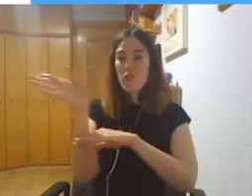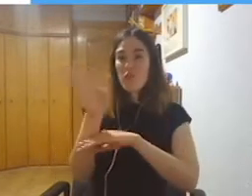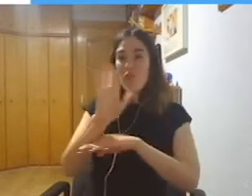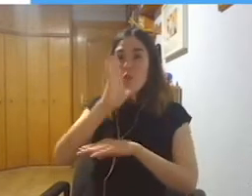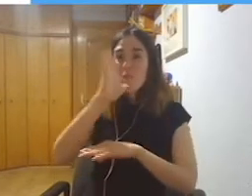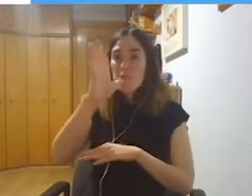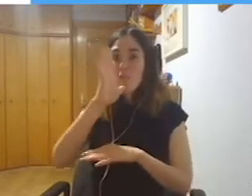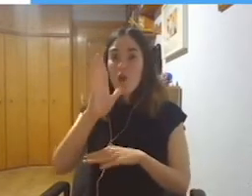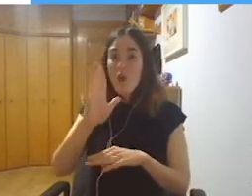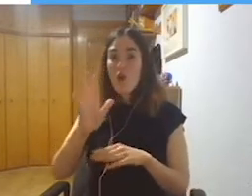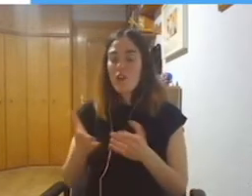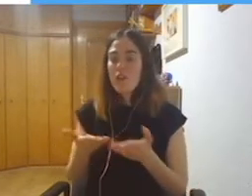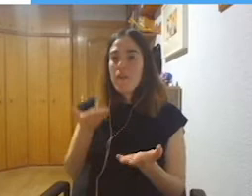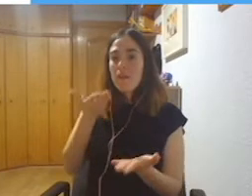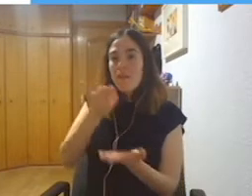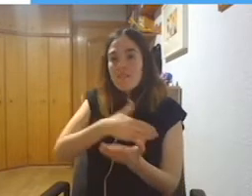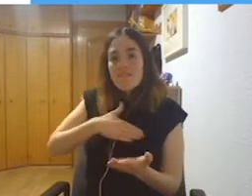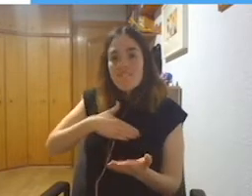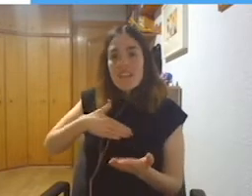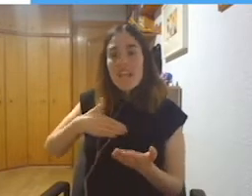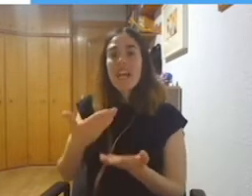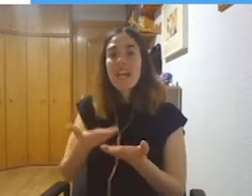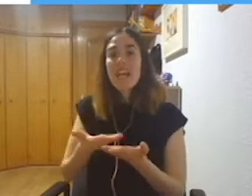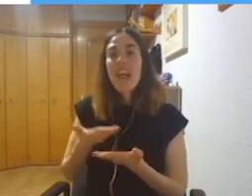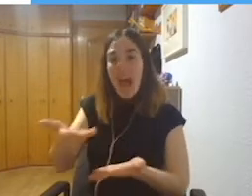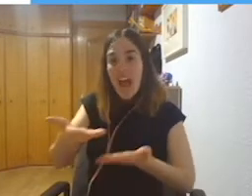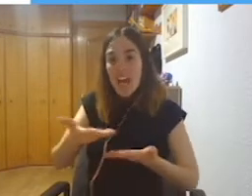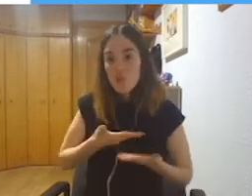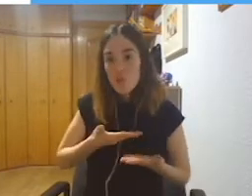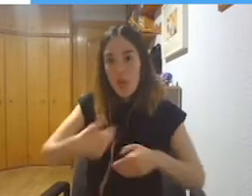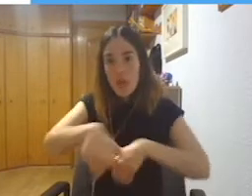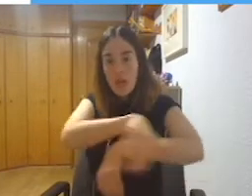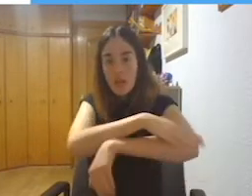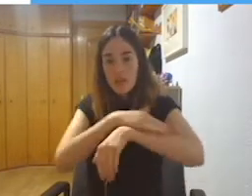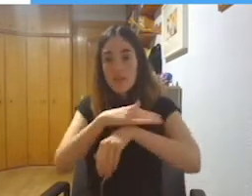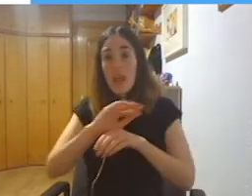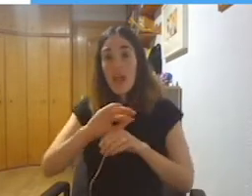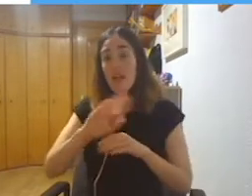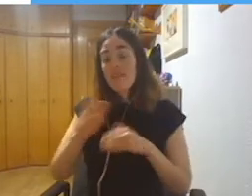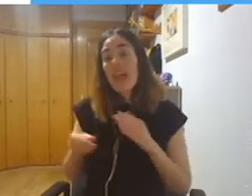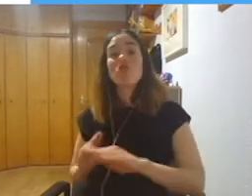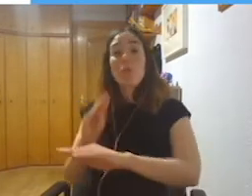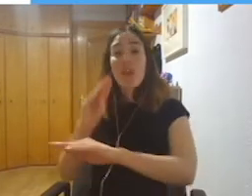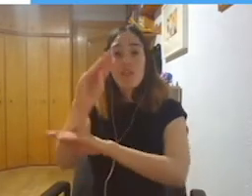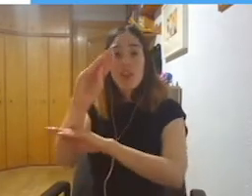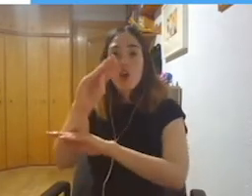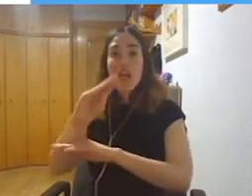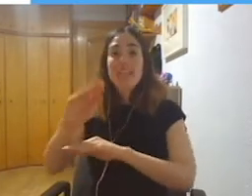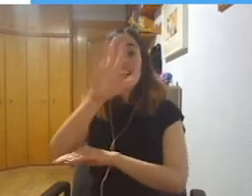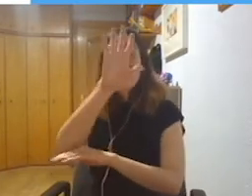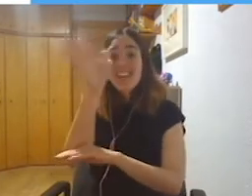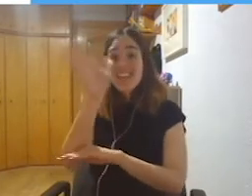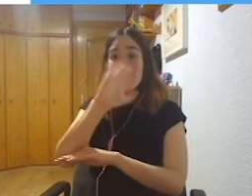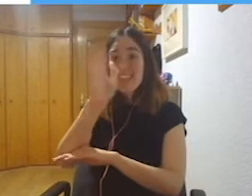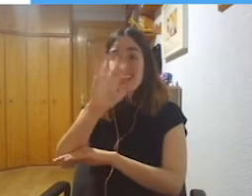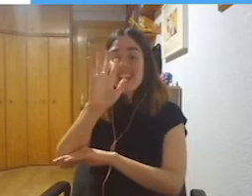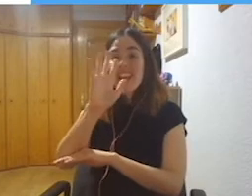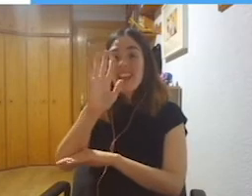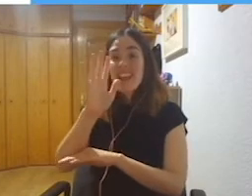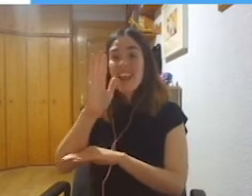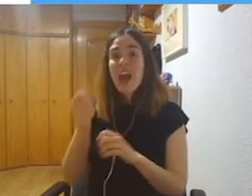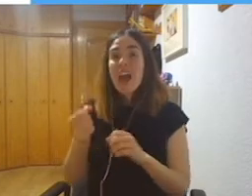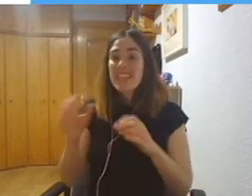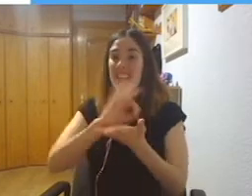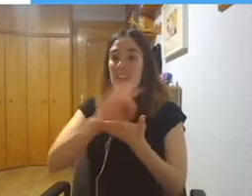a recibir una serie de ayudas del Estado español, las subvenciones al cine del Estado español, tiene que contar con los servicios